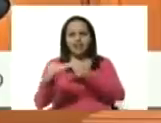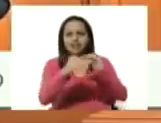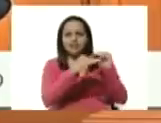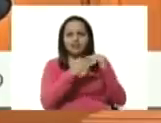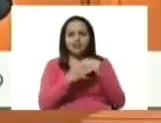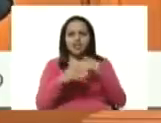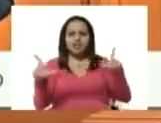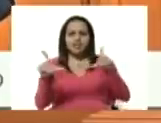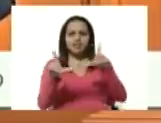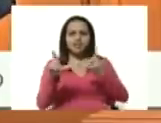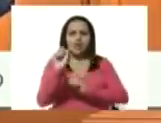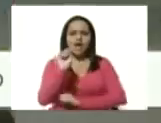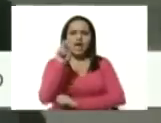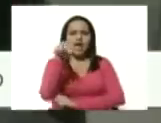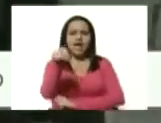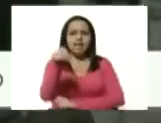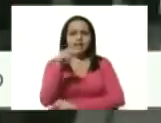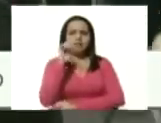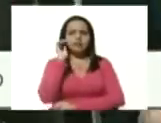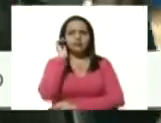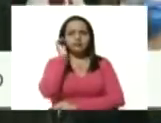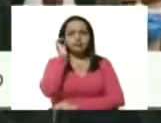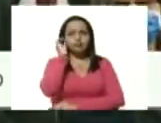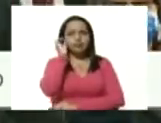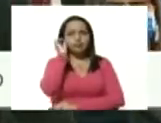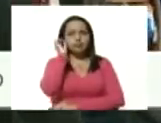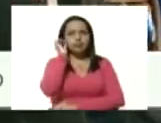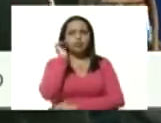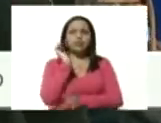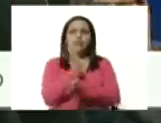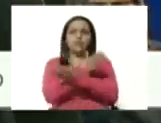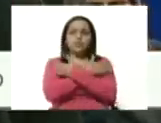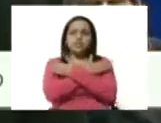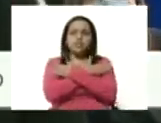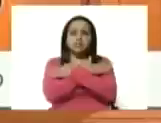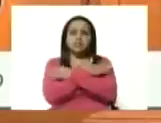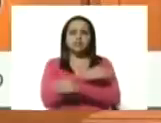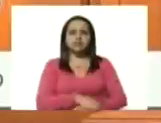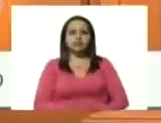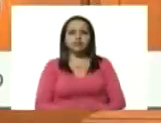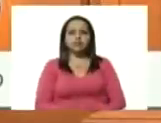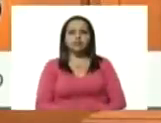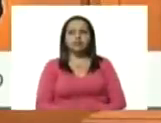ANTV, Marilín Mariño. Felicidades.